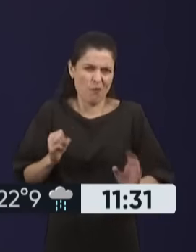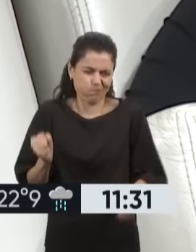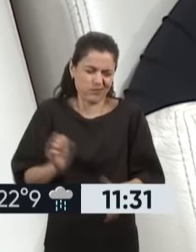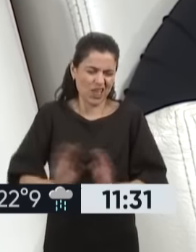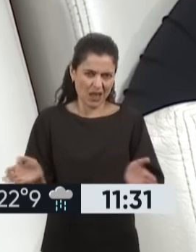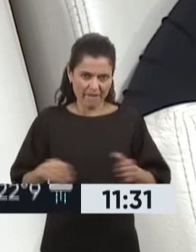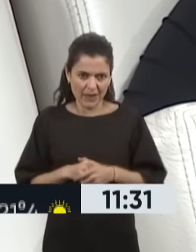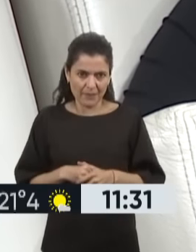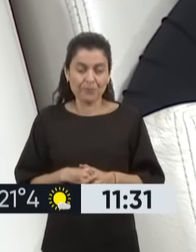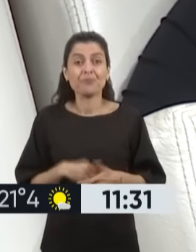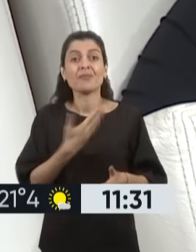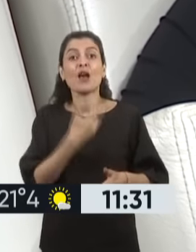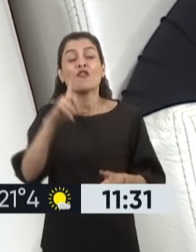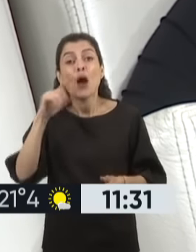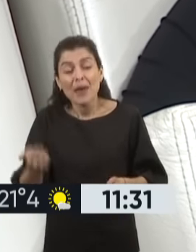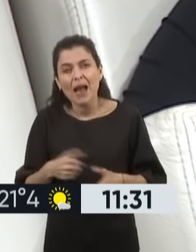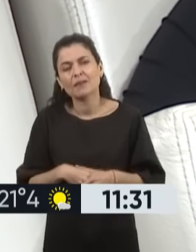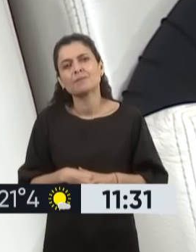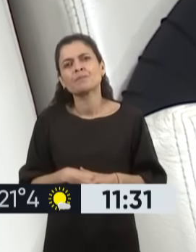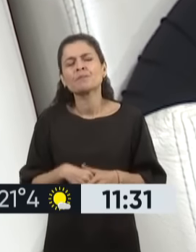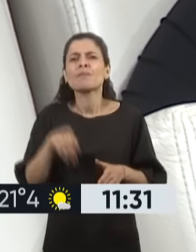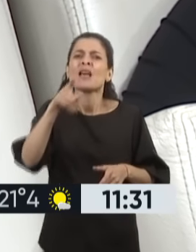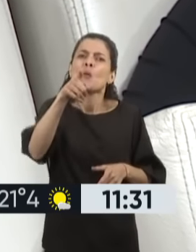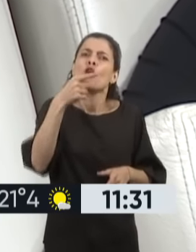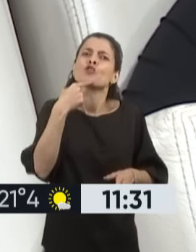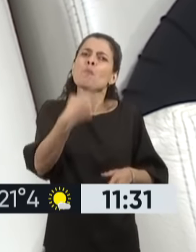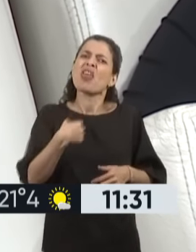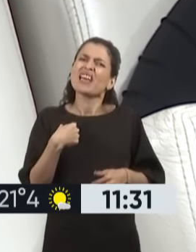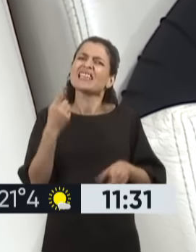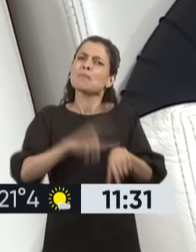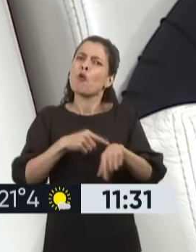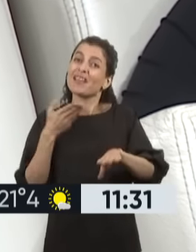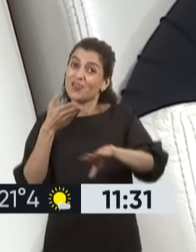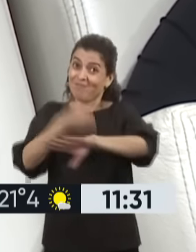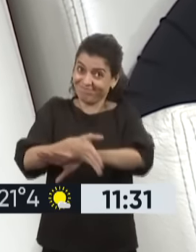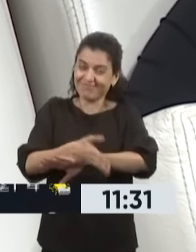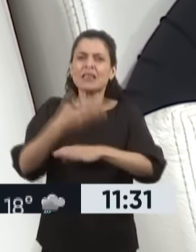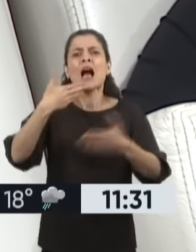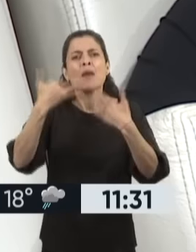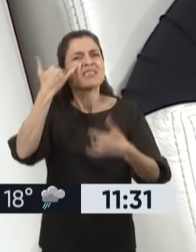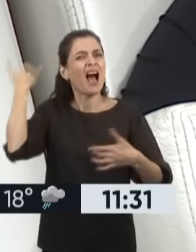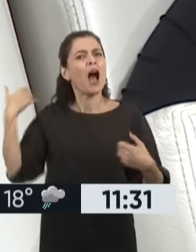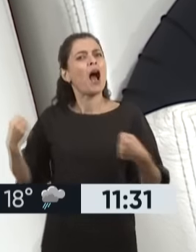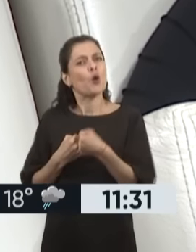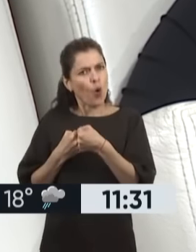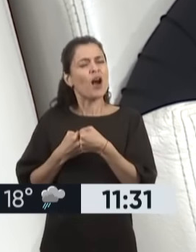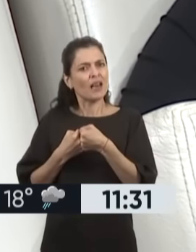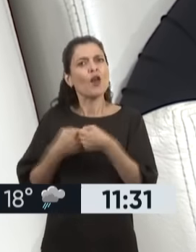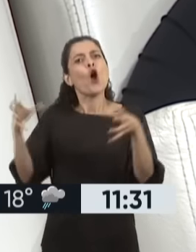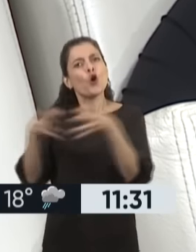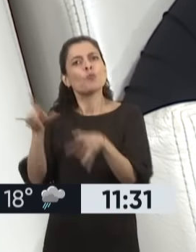qué talos acabas de decir en la introducción que hubo acuerdo con las